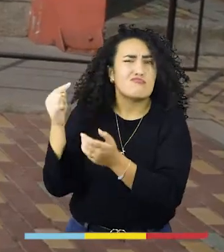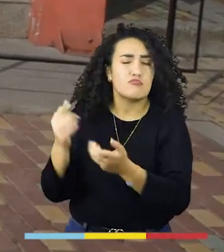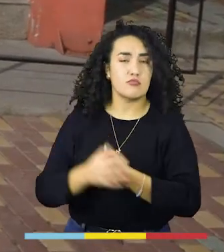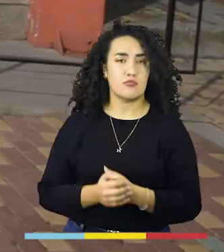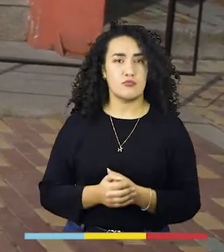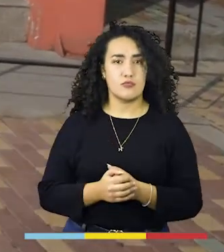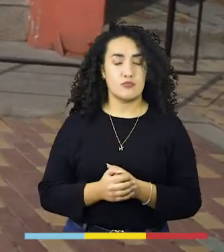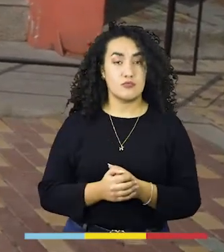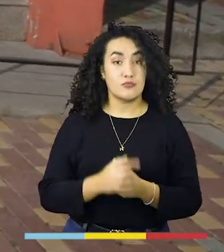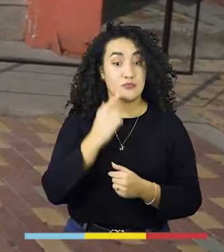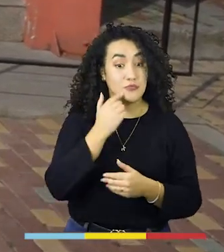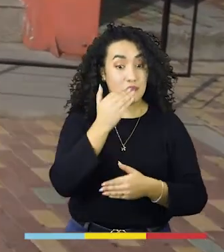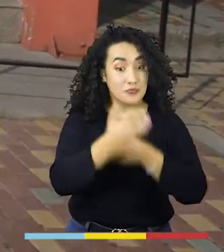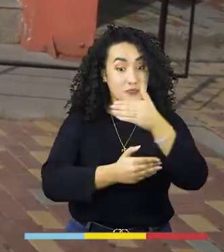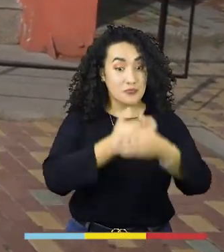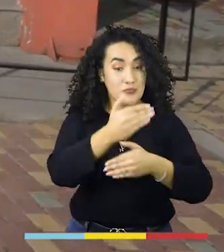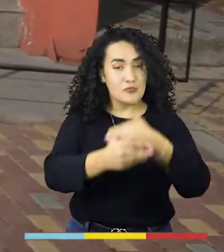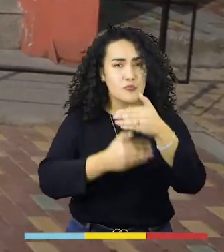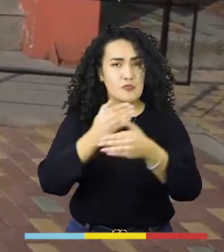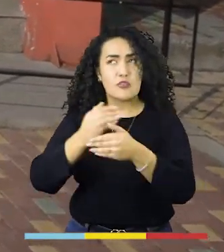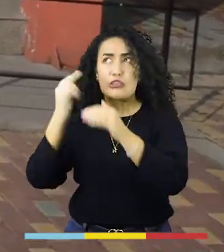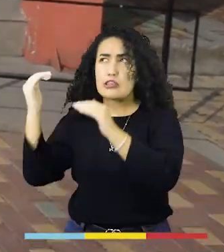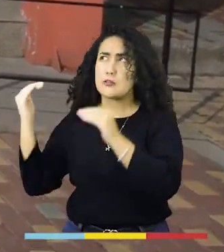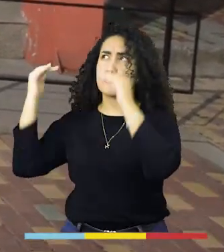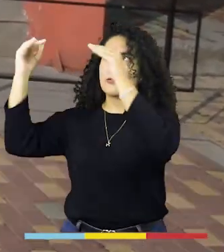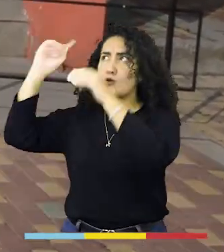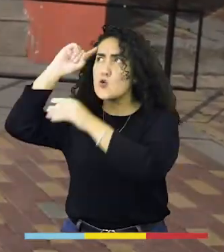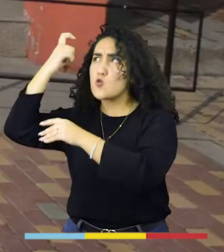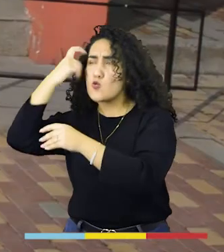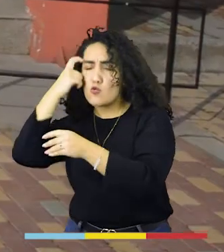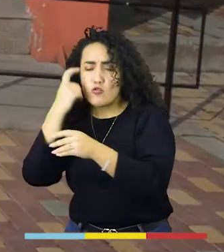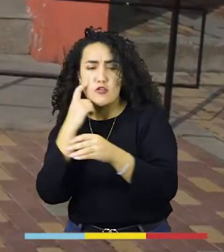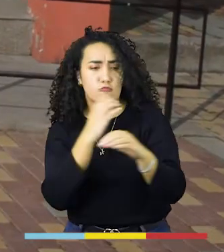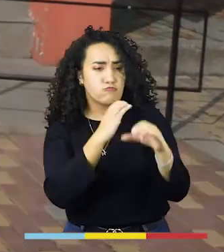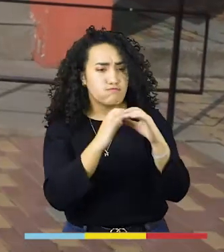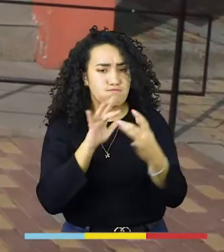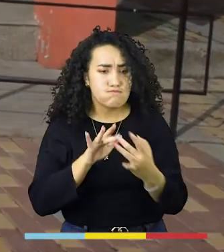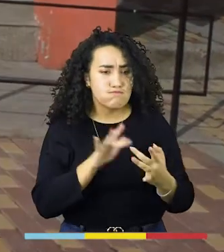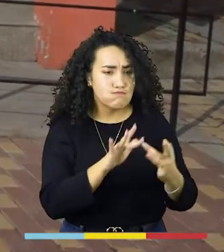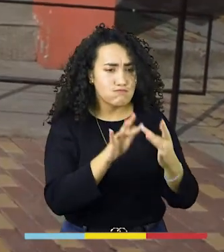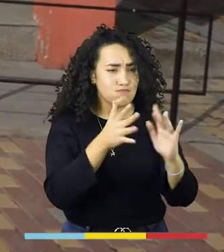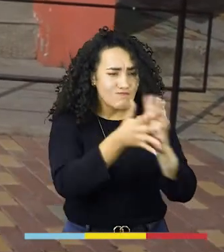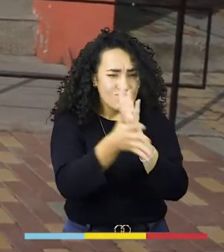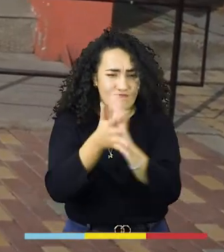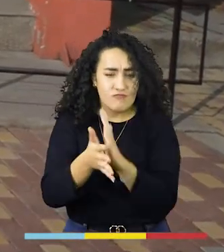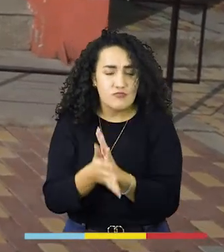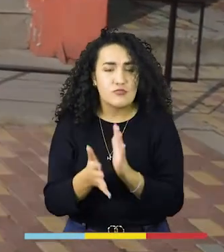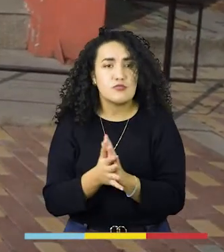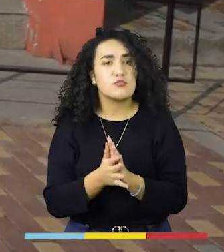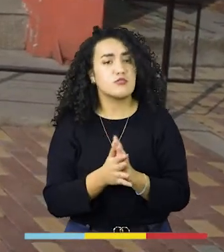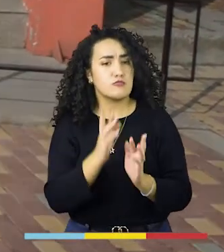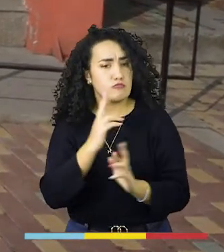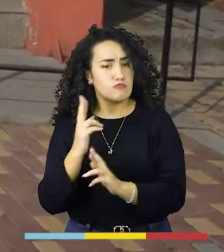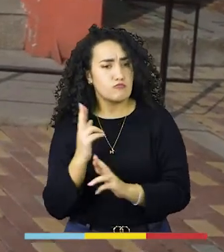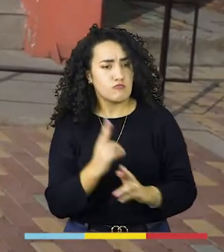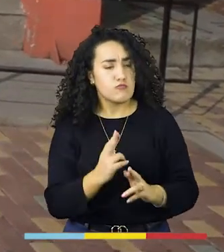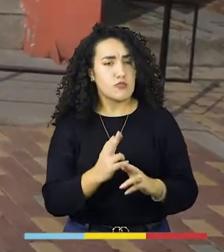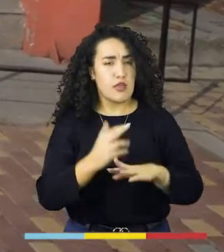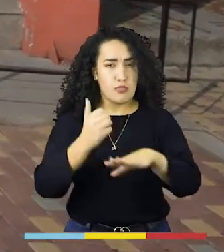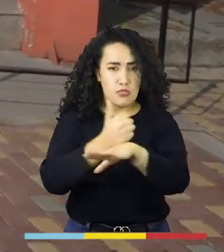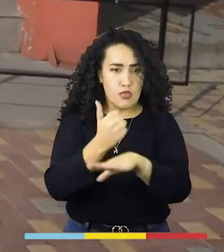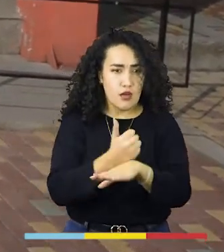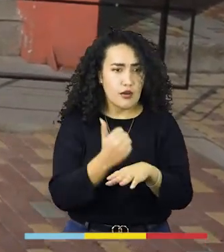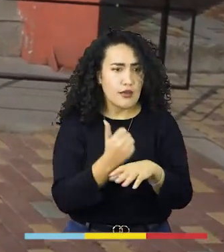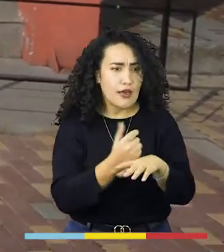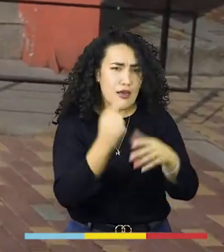cuentas? Es un proceso mediante el cual los gobernantes se comunican con nosotros para hablar sobre los resultados de las tareas, los